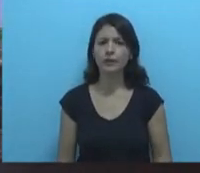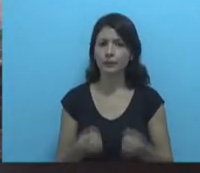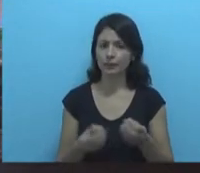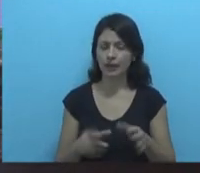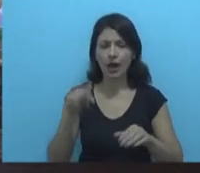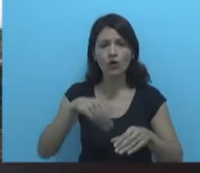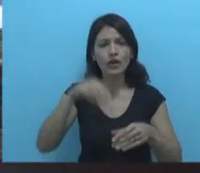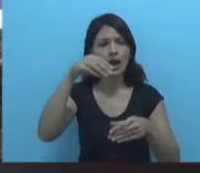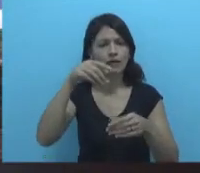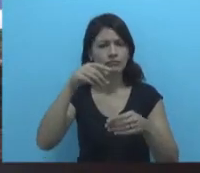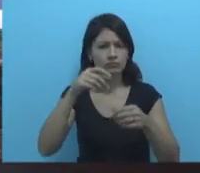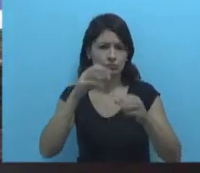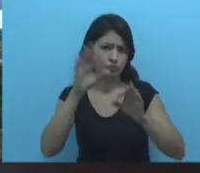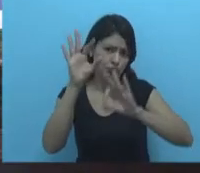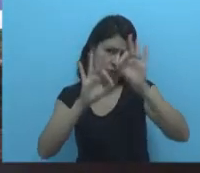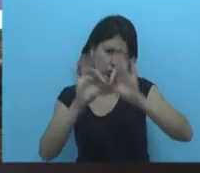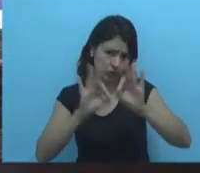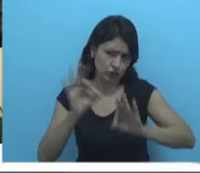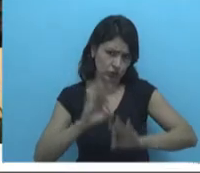los proyectos.